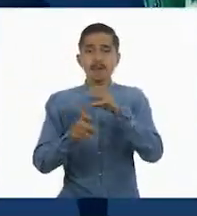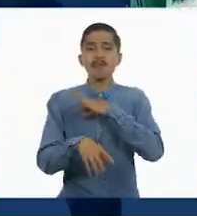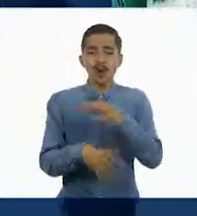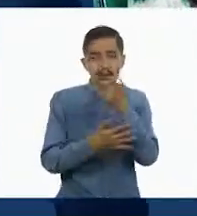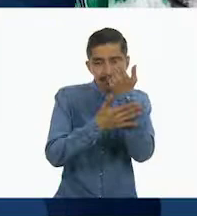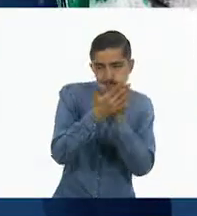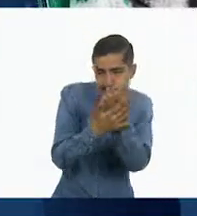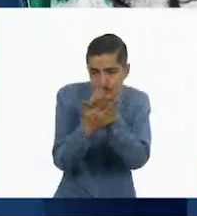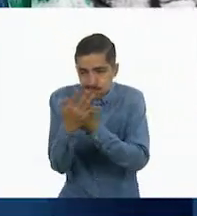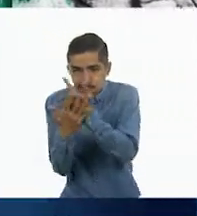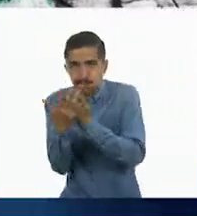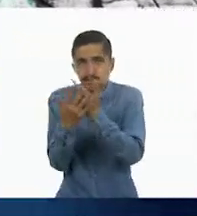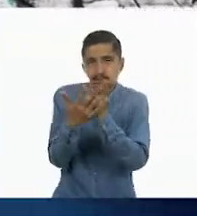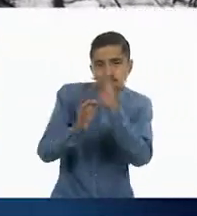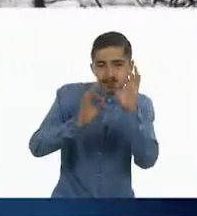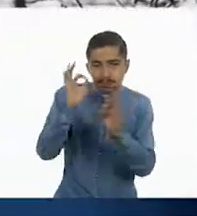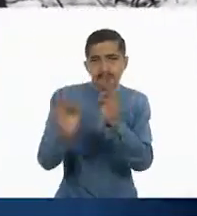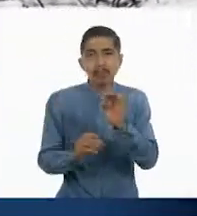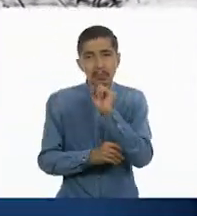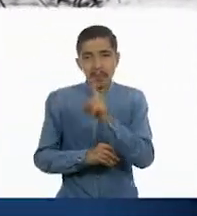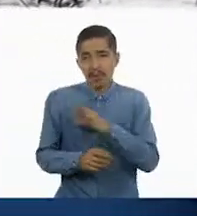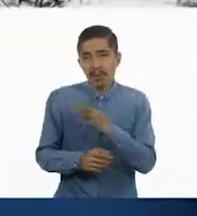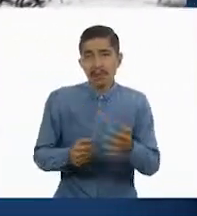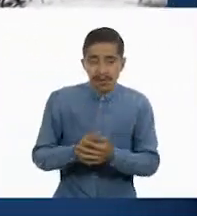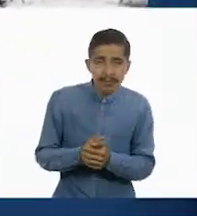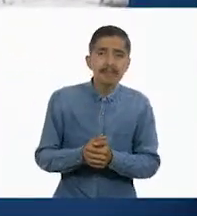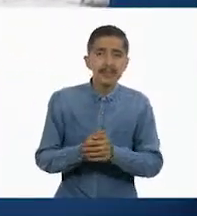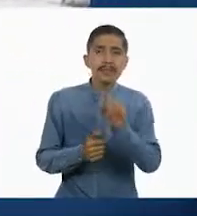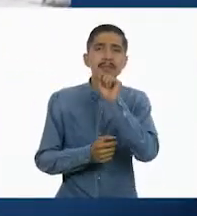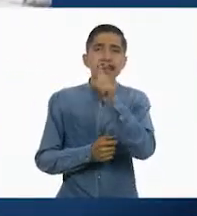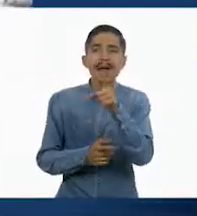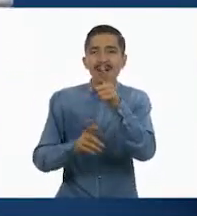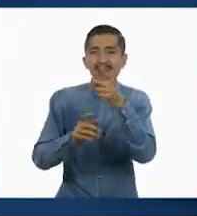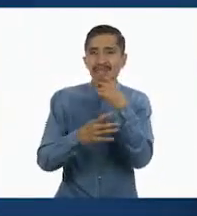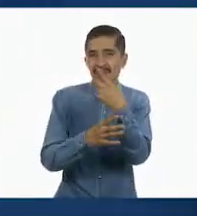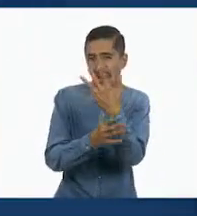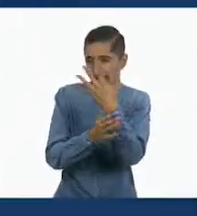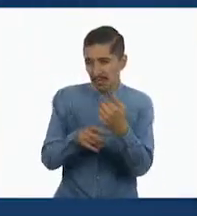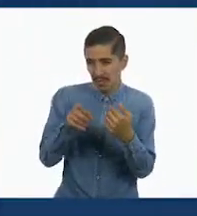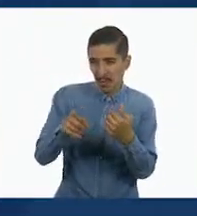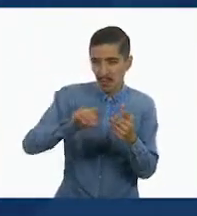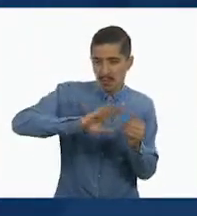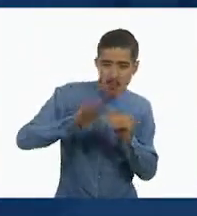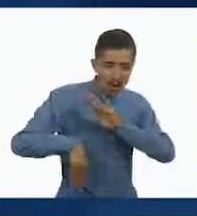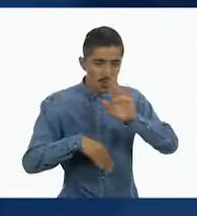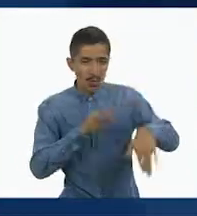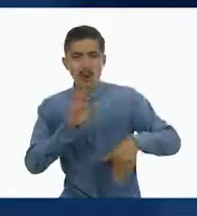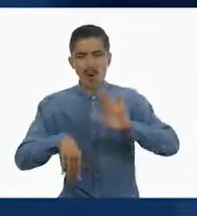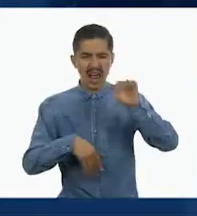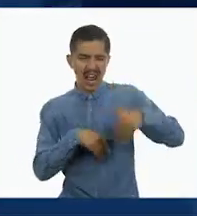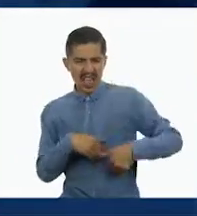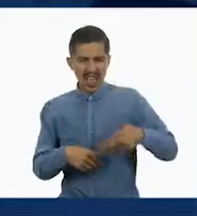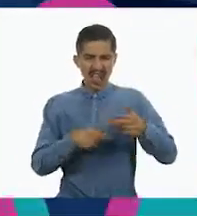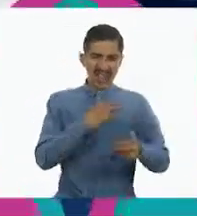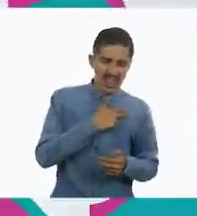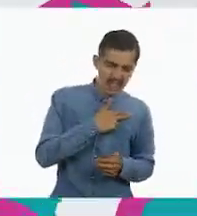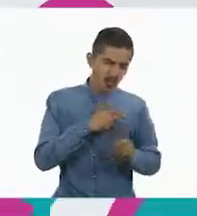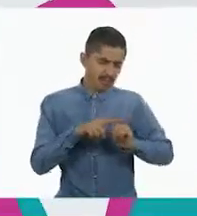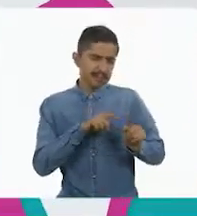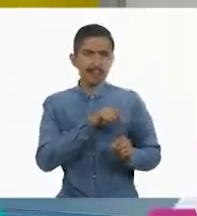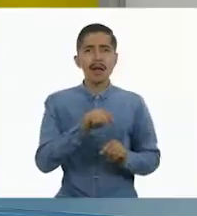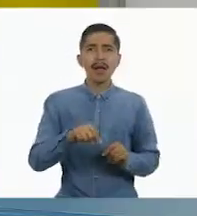cálculos. También, como lo mencionaste, había muertos y heridos, pero juntos con ellos seguían naciendo